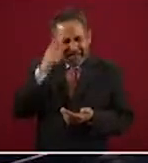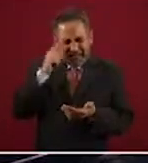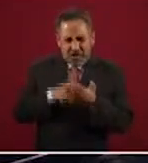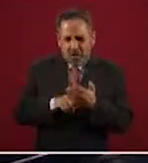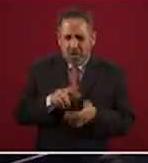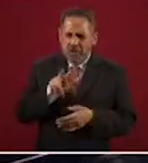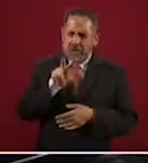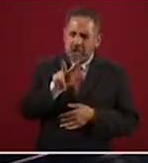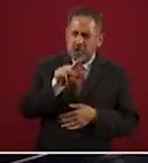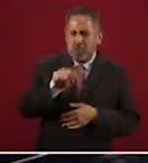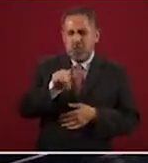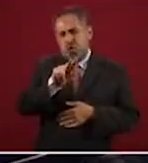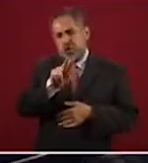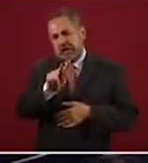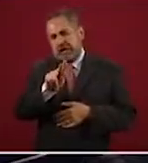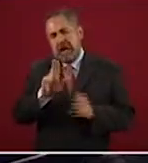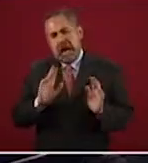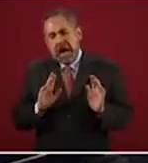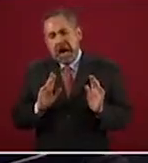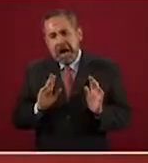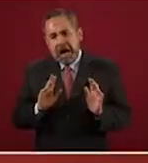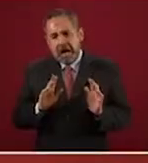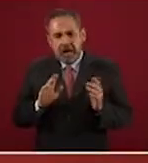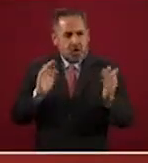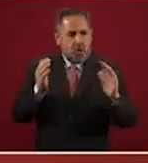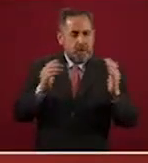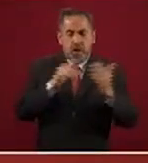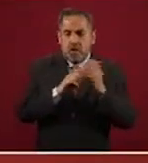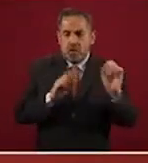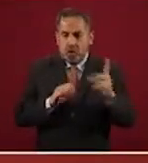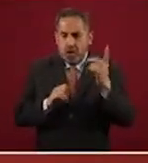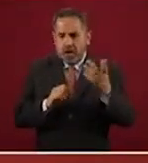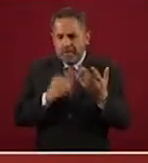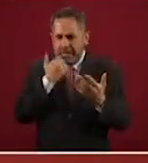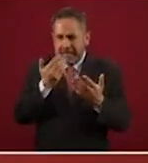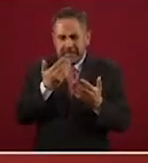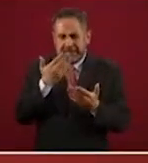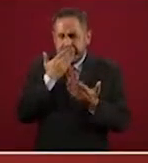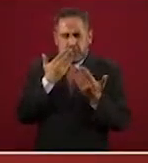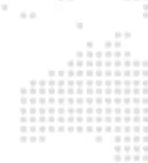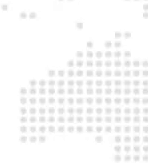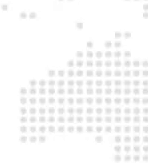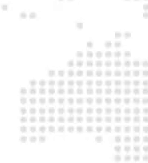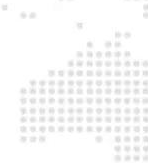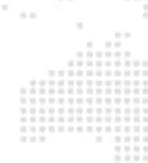18.80 con relación al dólar. Estamos bien.